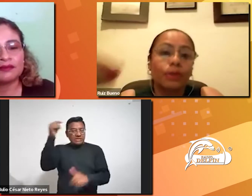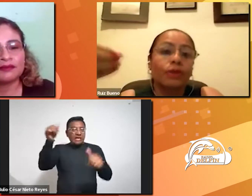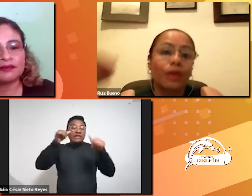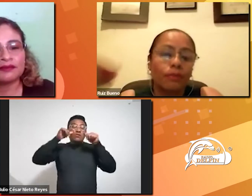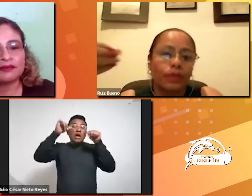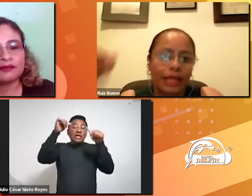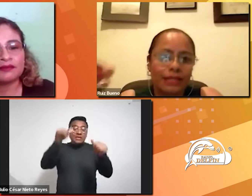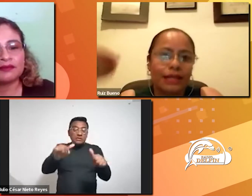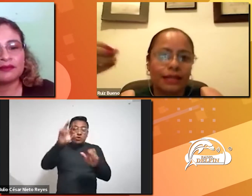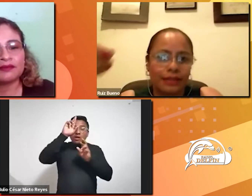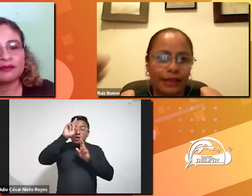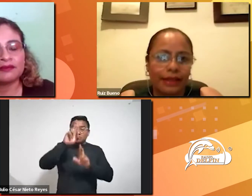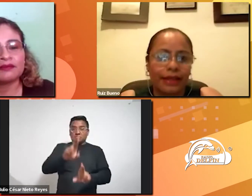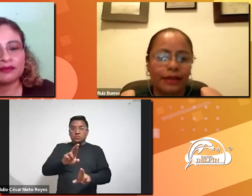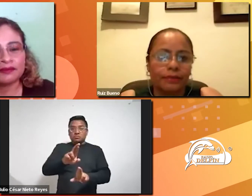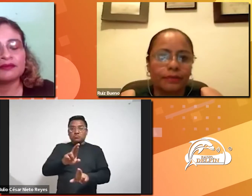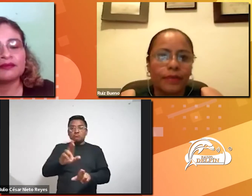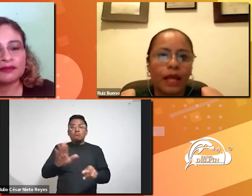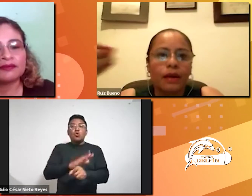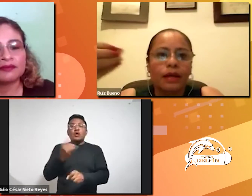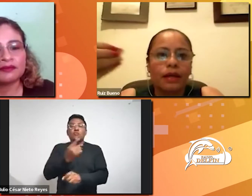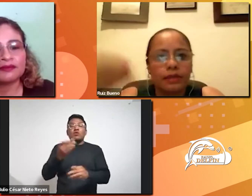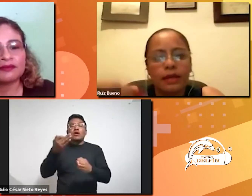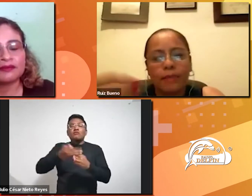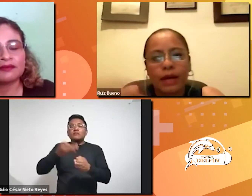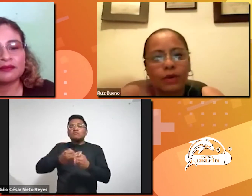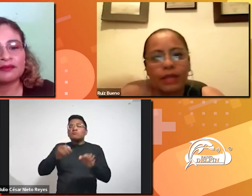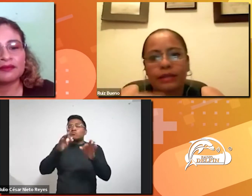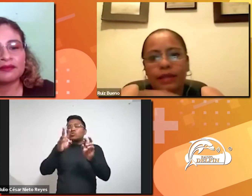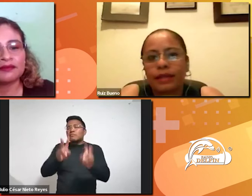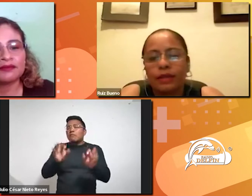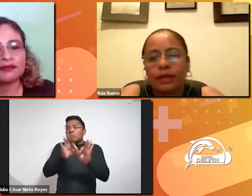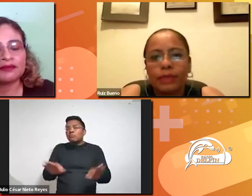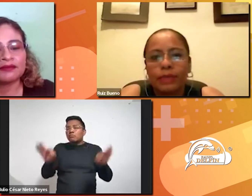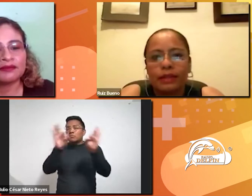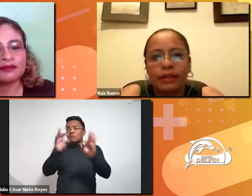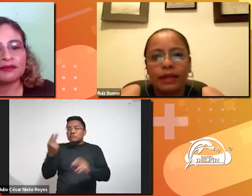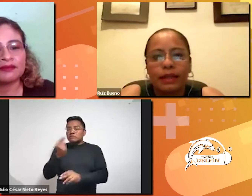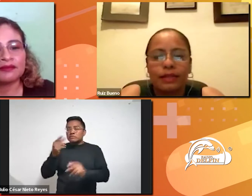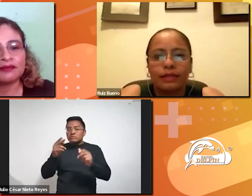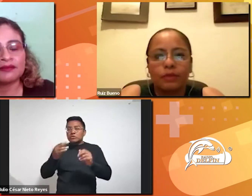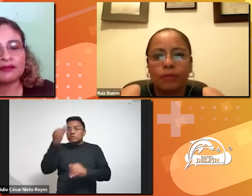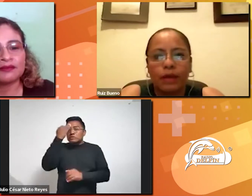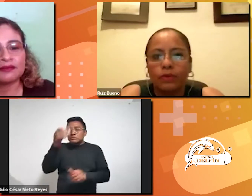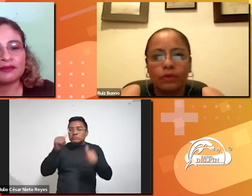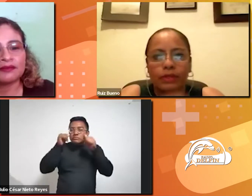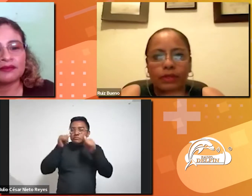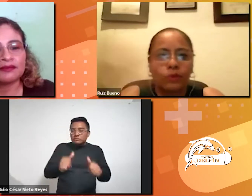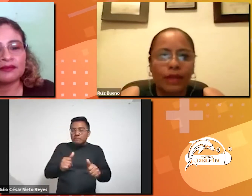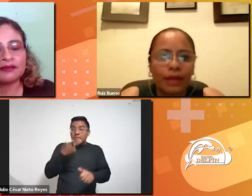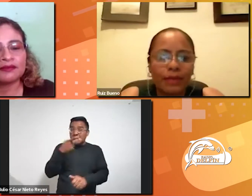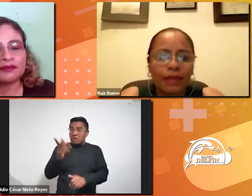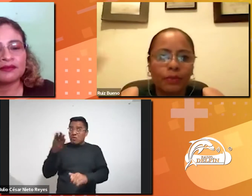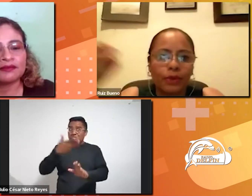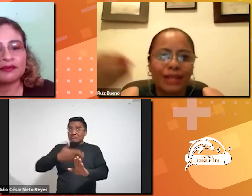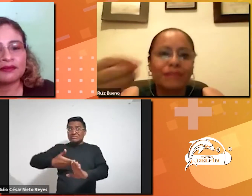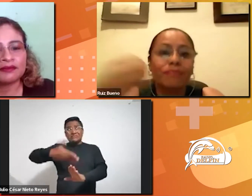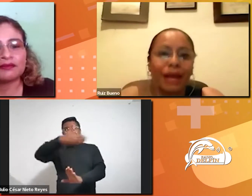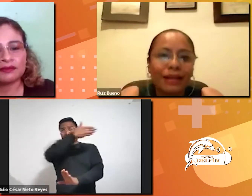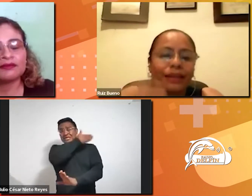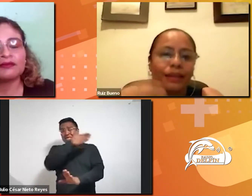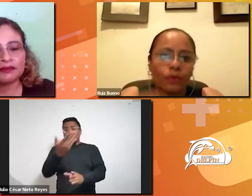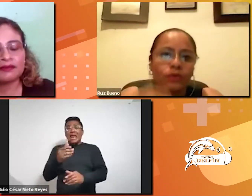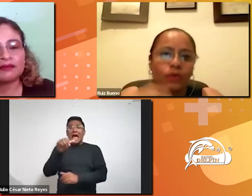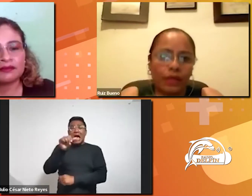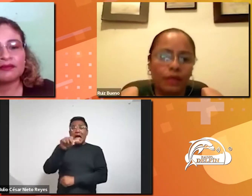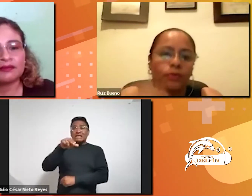está poniendo la importancia que se requiere. Sin embargo, la ansiedad ha estado presente en el ser humano desde toda la vida, porque es